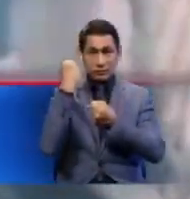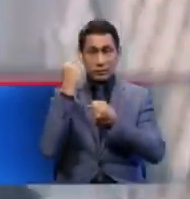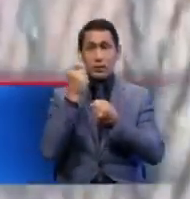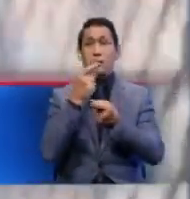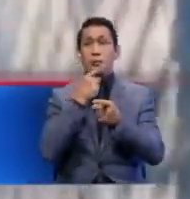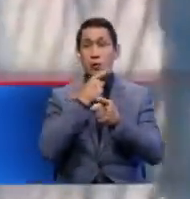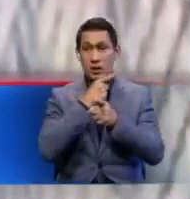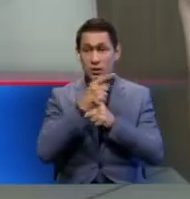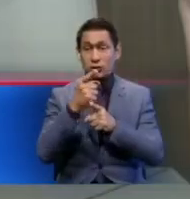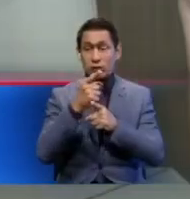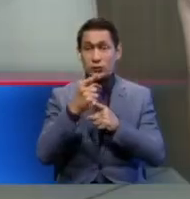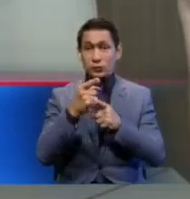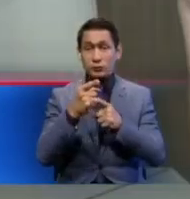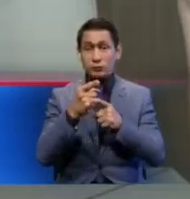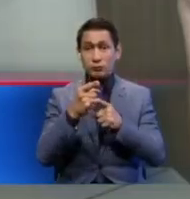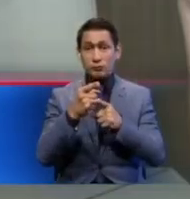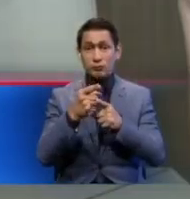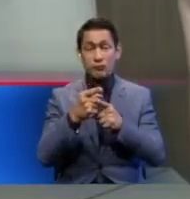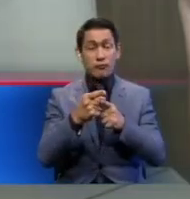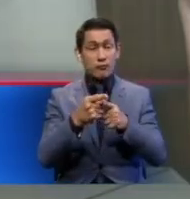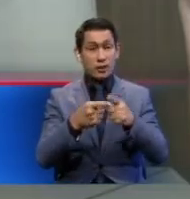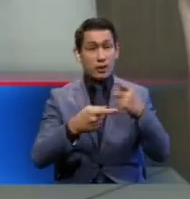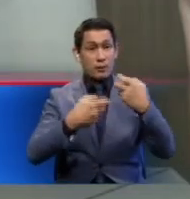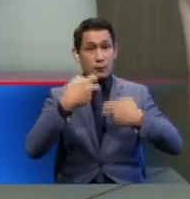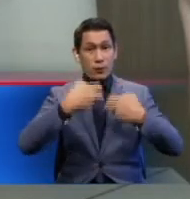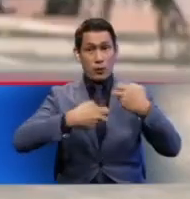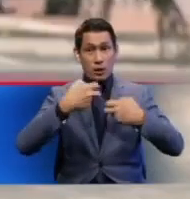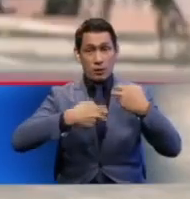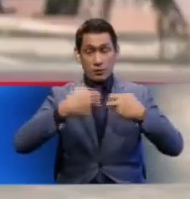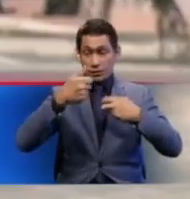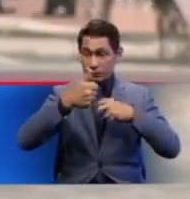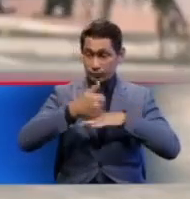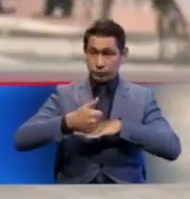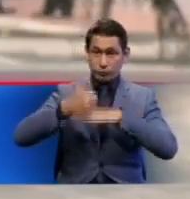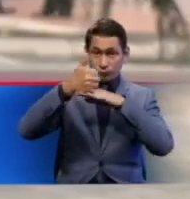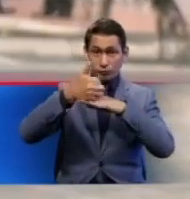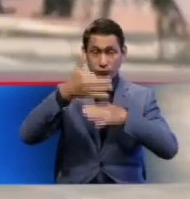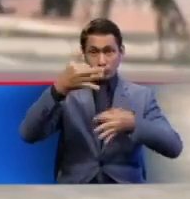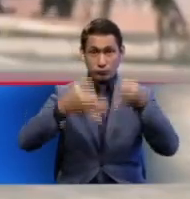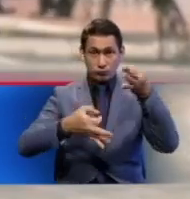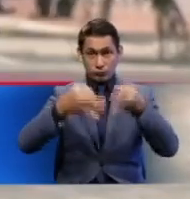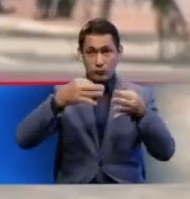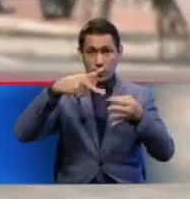desprende esta decisión de la principal de la Judicatura en Guayas, Mercedes Villarreal. Más